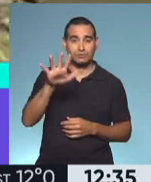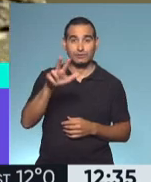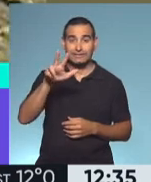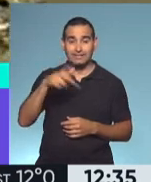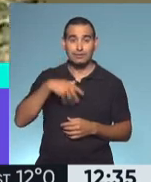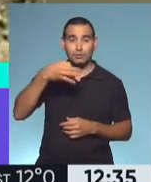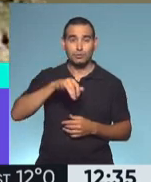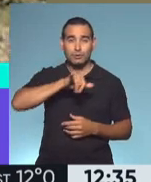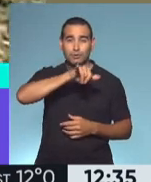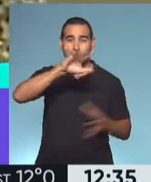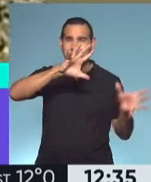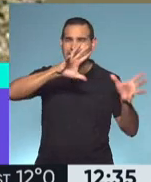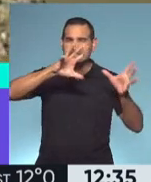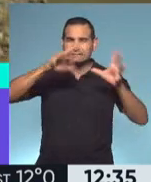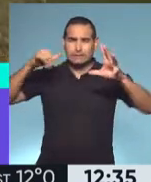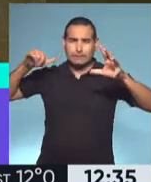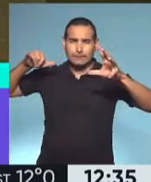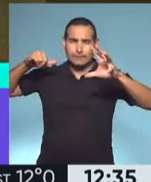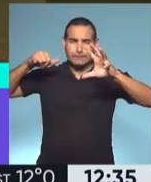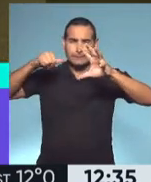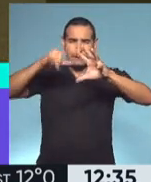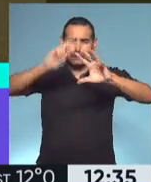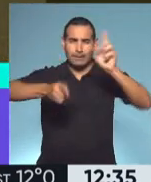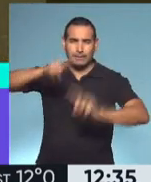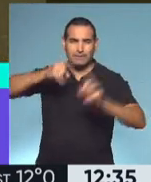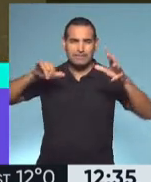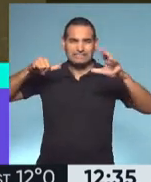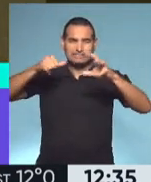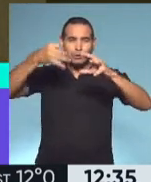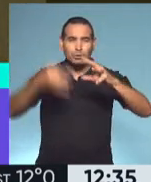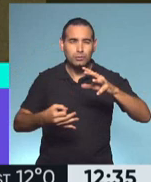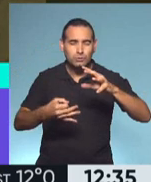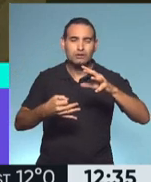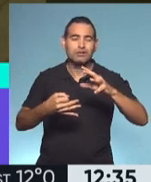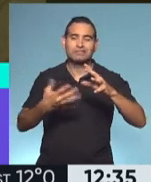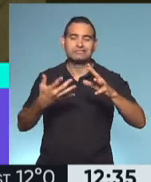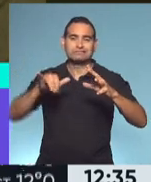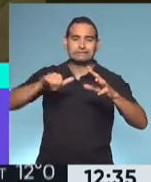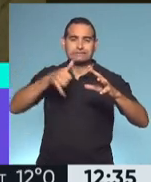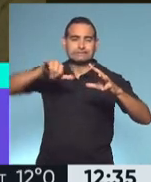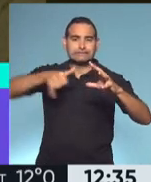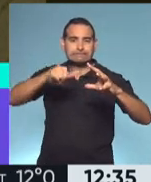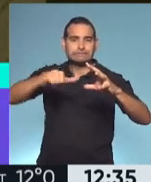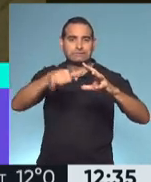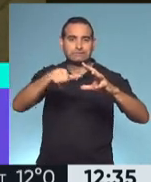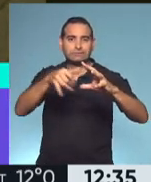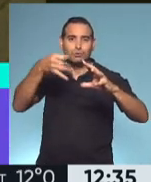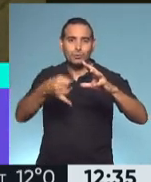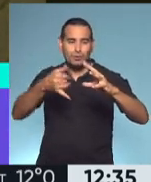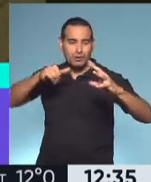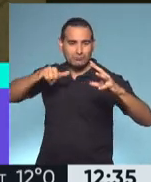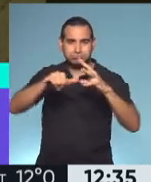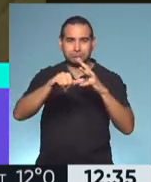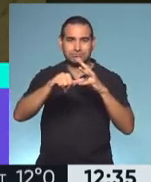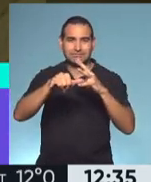zona de cúmulos Nimbus, una zona tormentosa. Allí no habría podido evitar el piloto ingresar en el núcleo de